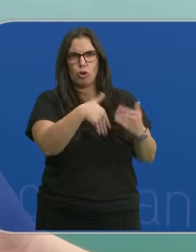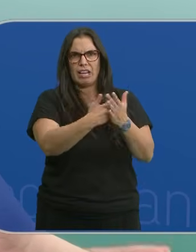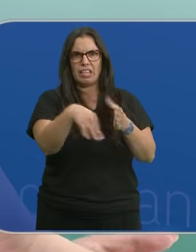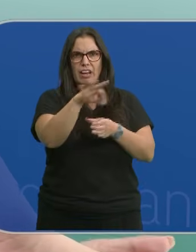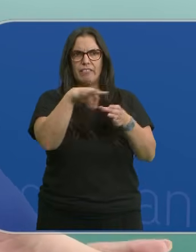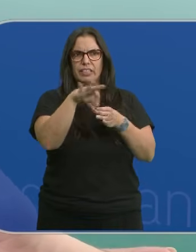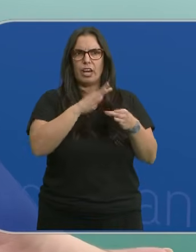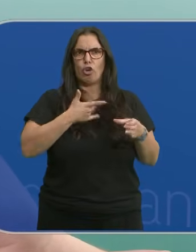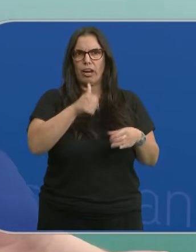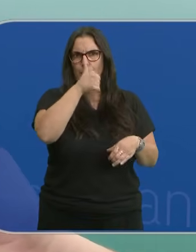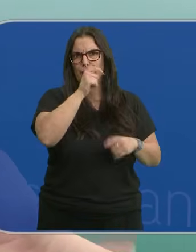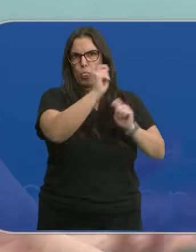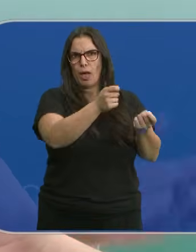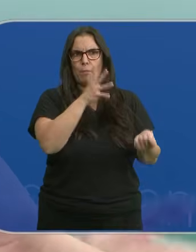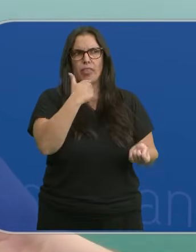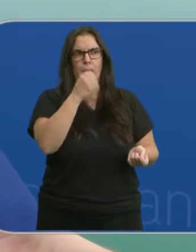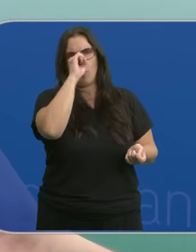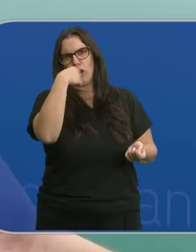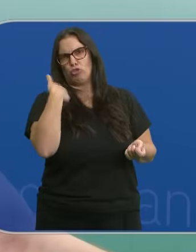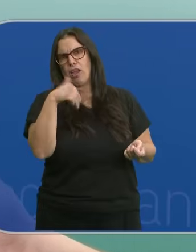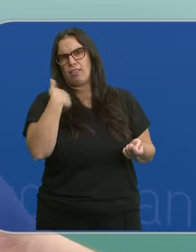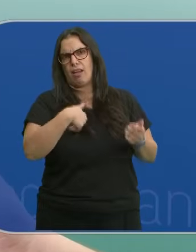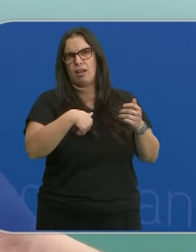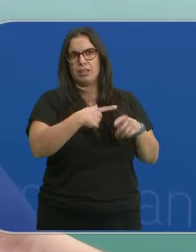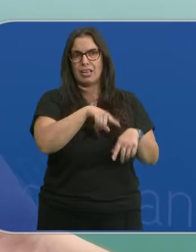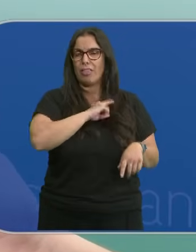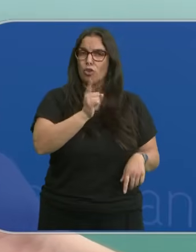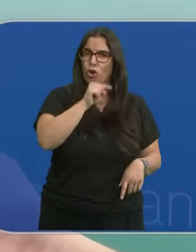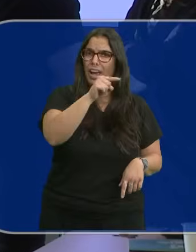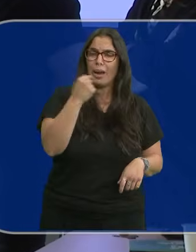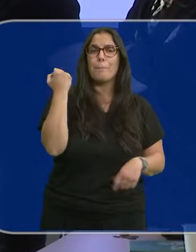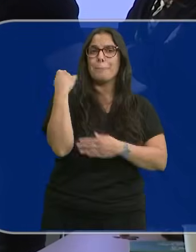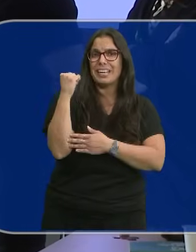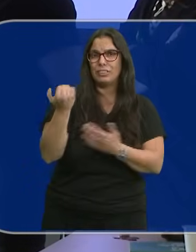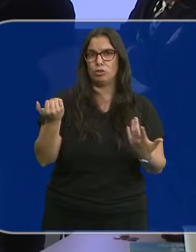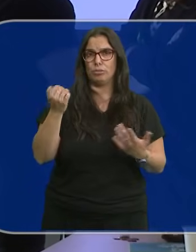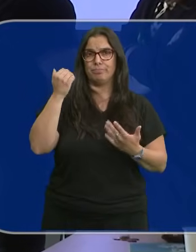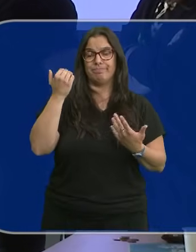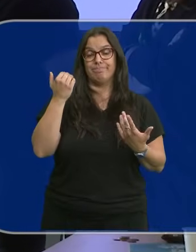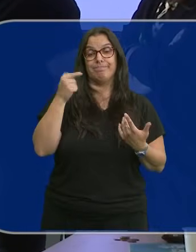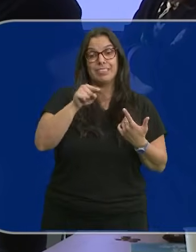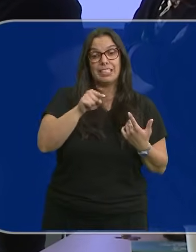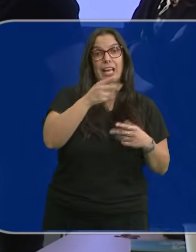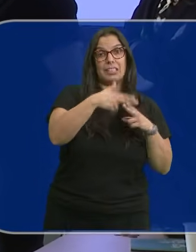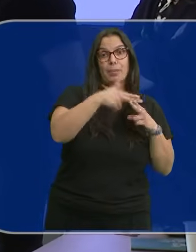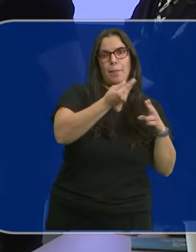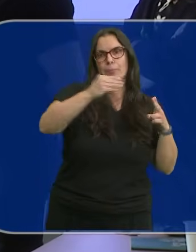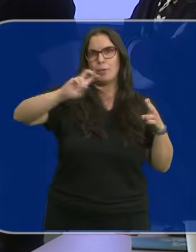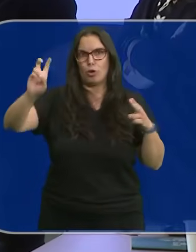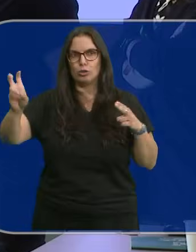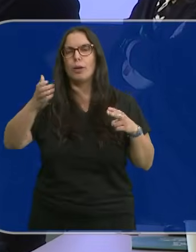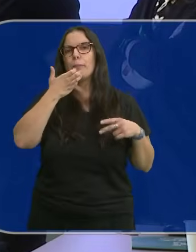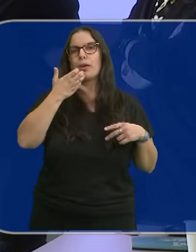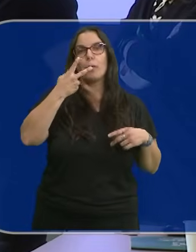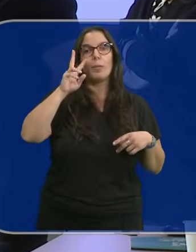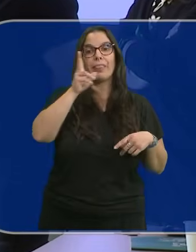cafetería se negaron a darle un vino, porque decían que no querían alcohólicos. No, Nacho tiene Parkinson. Es una actividad que se complementa con otras, como por ejemplo una experiencia